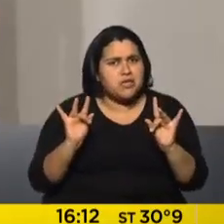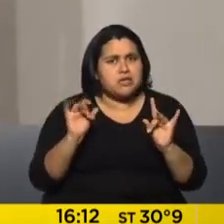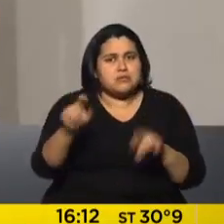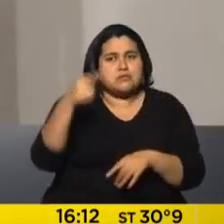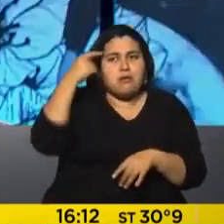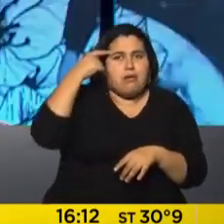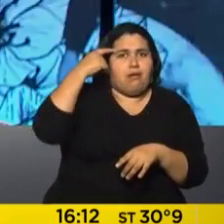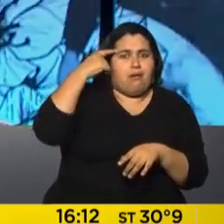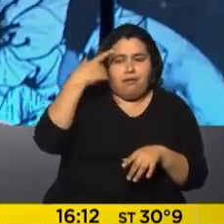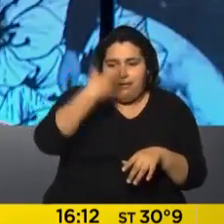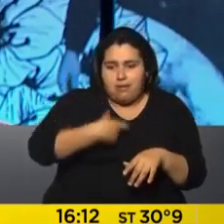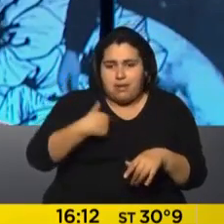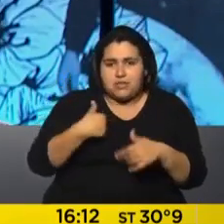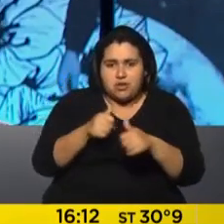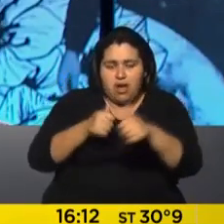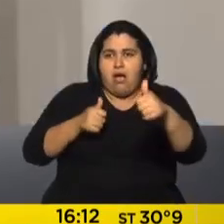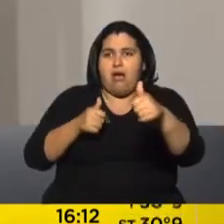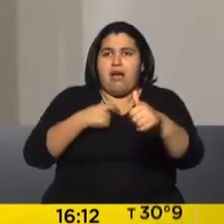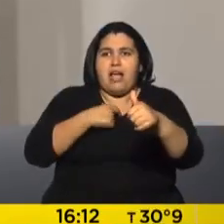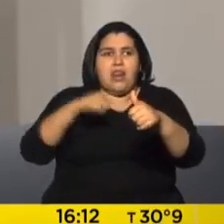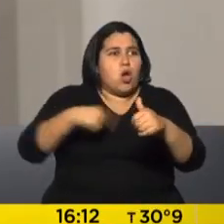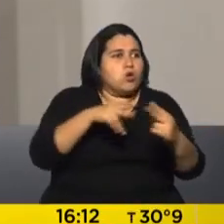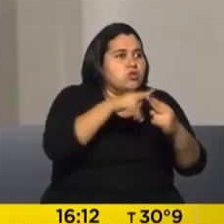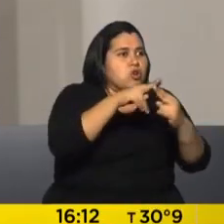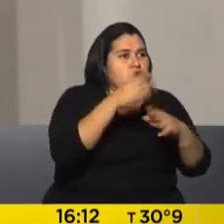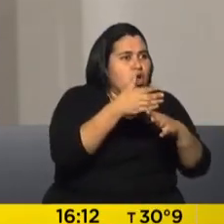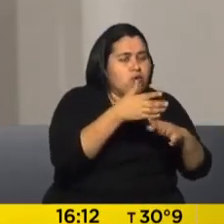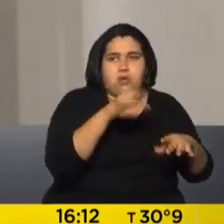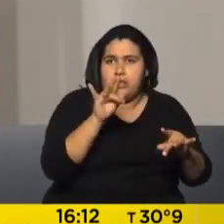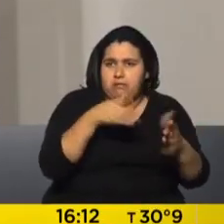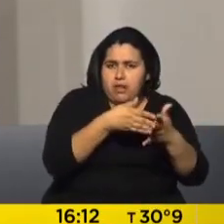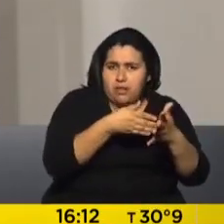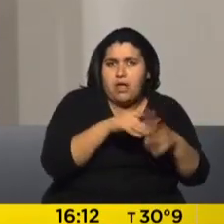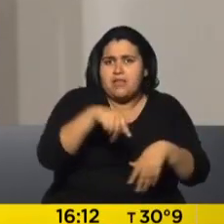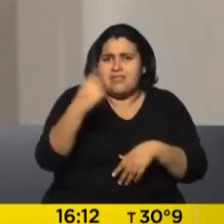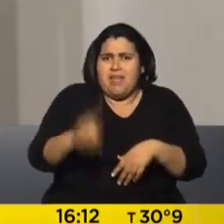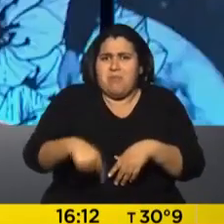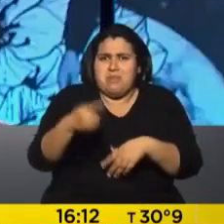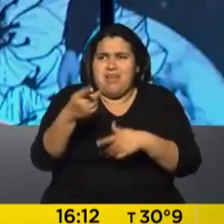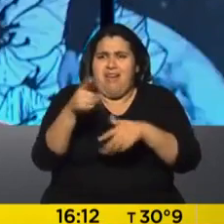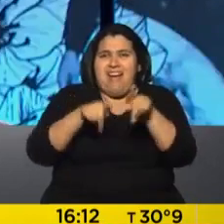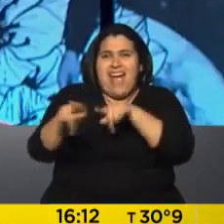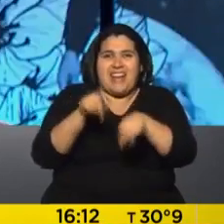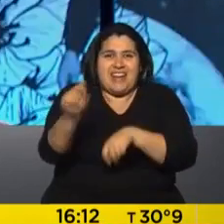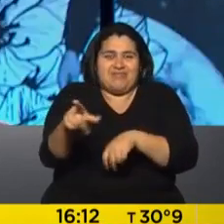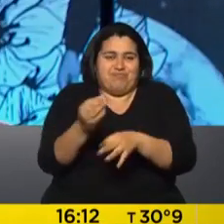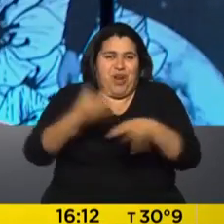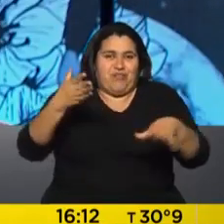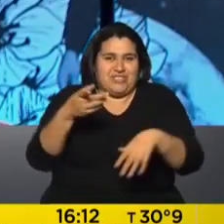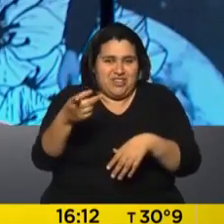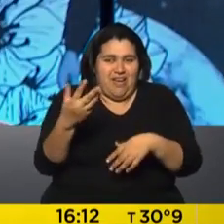a nivel personal a la hora de volver a confiar en otra pareja, sino que también repercutió en tu carrera. Sí, totalmente.